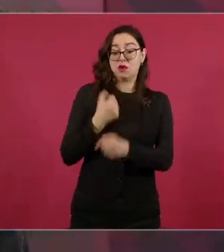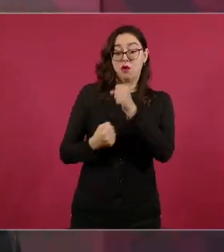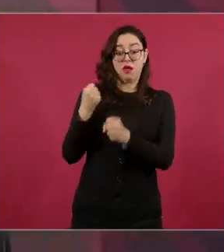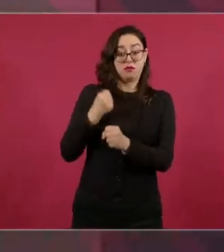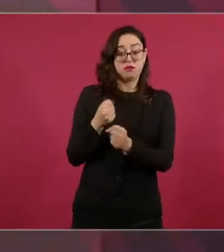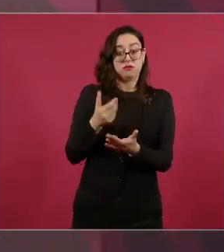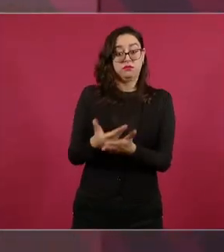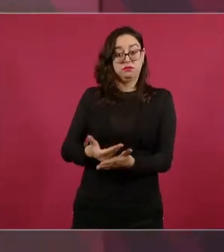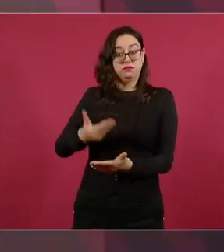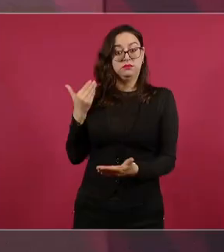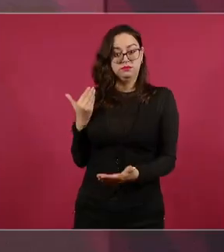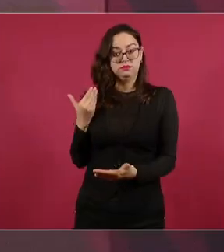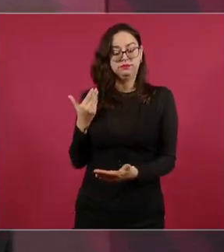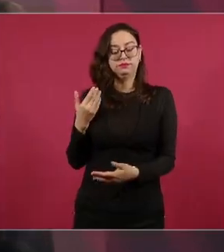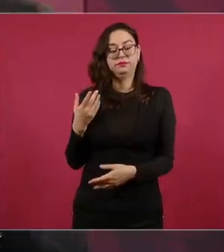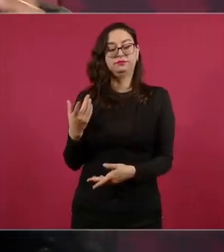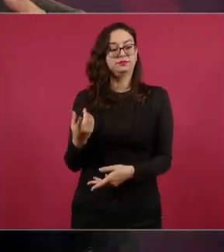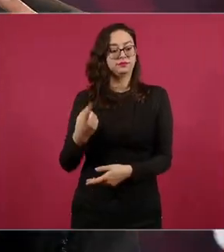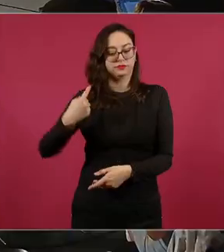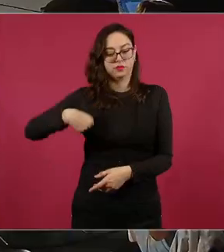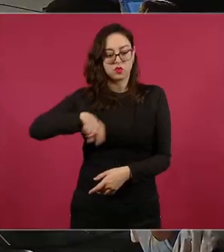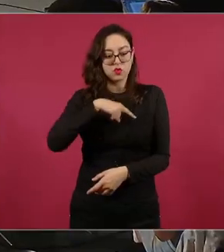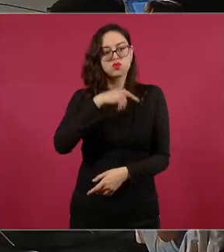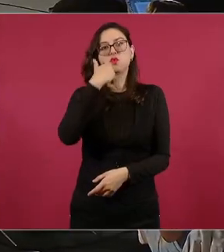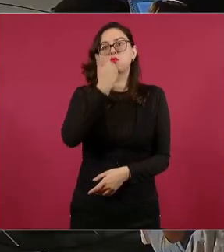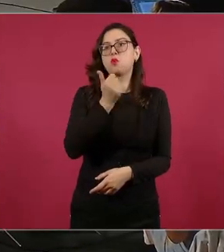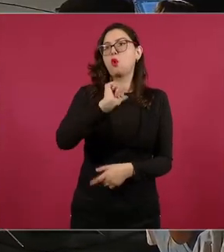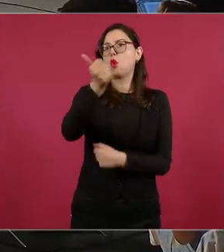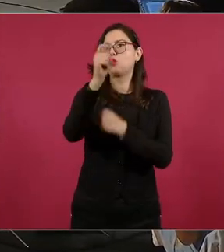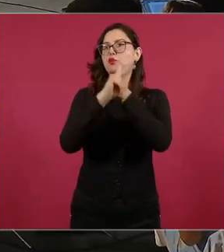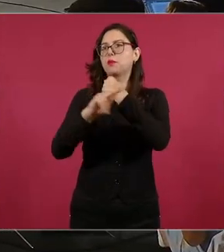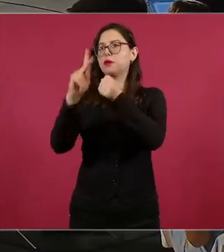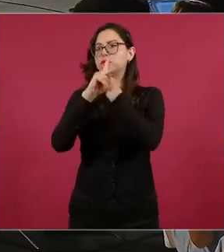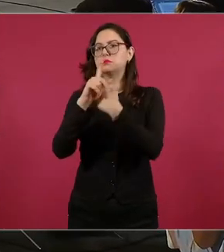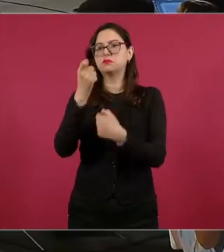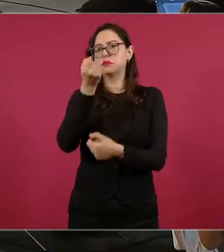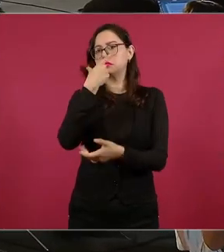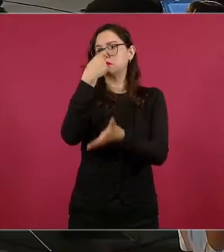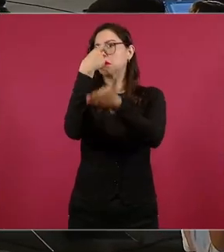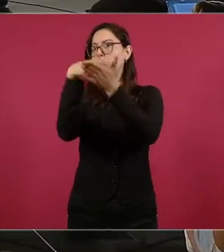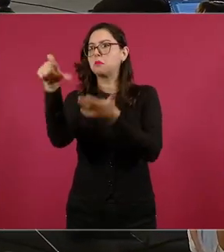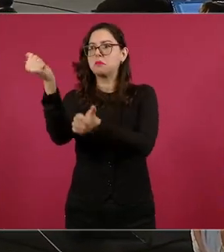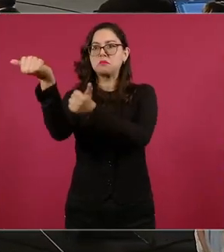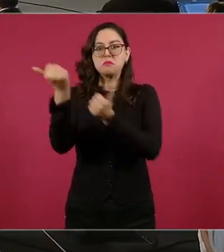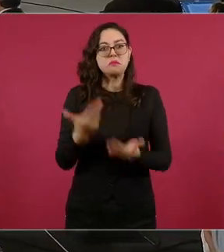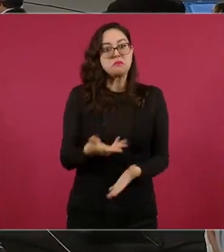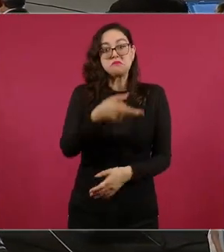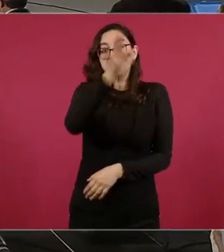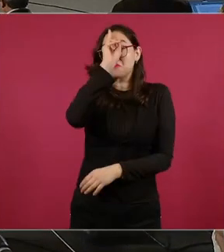a los grupos que vendían las medicinas en México.